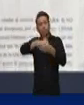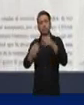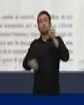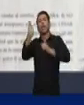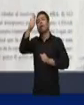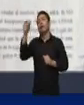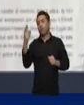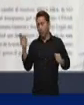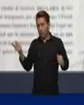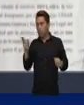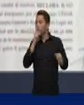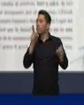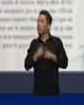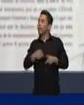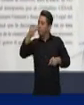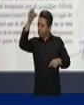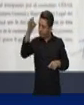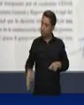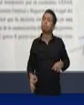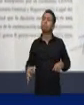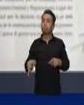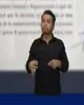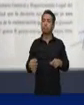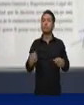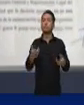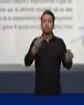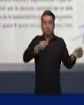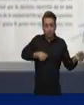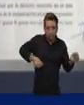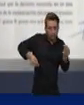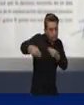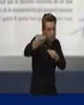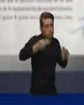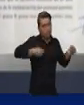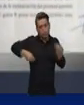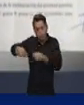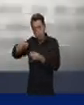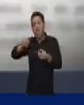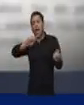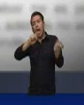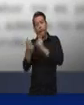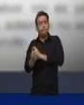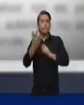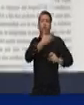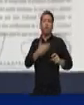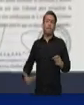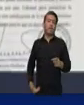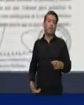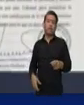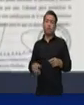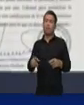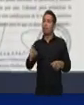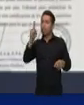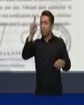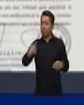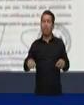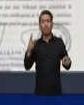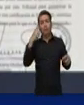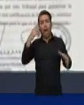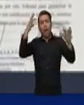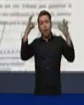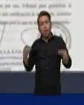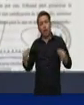a garantizar la alternabilidad del poder mediante la ejecución y debido cumplimiento de los acuerdos y disposiciones